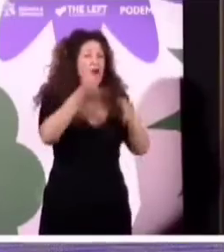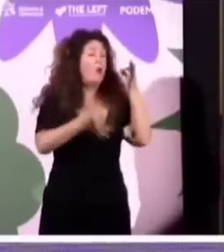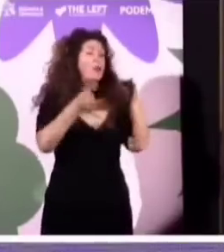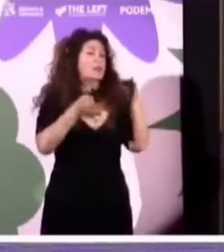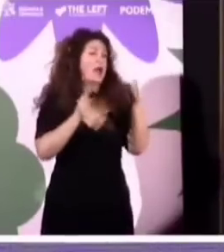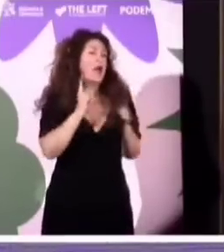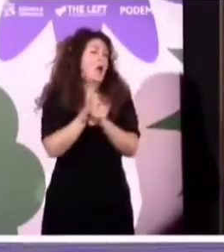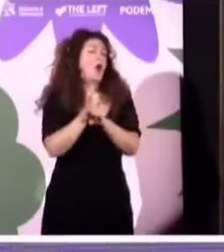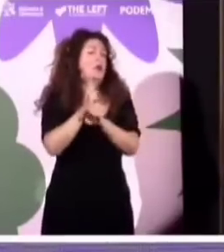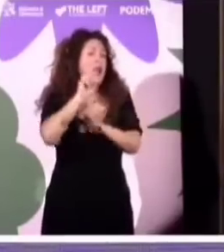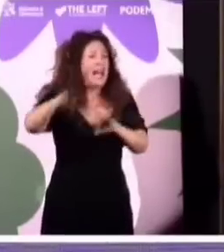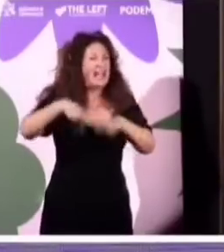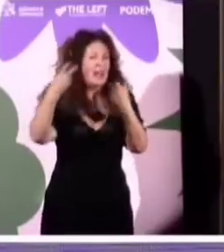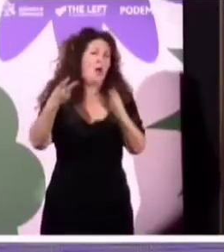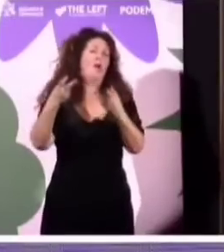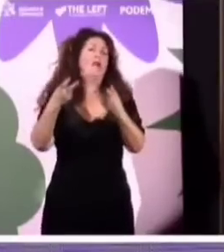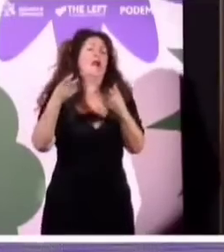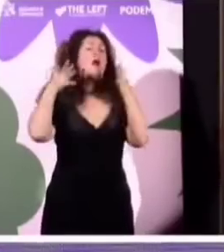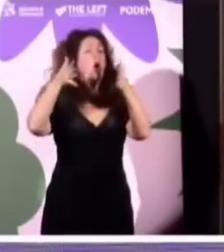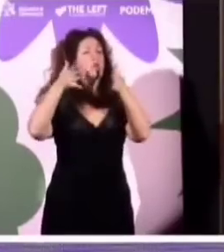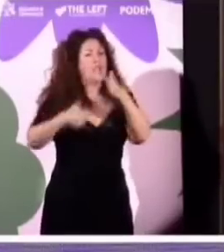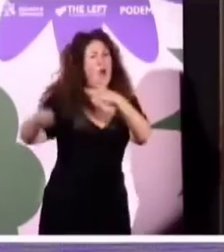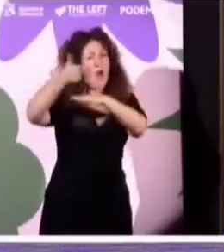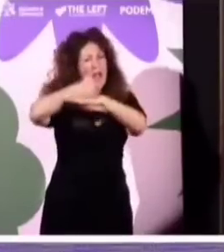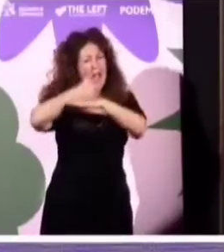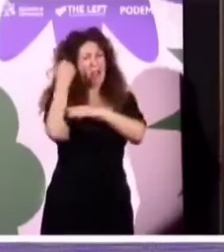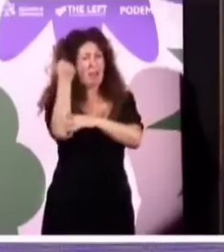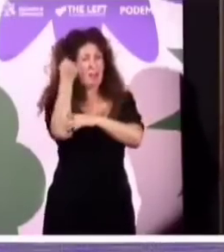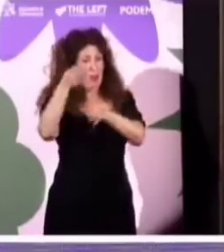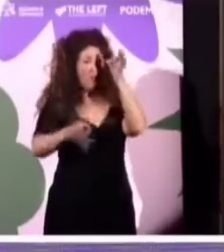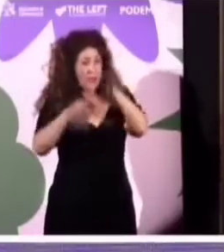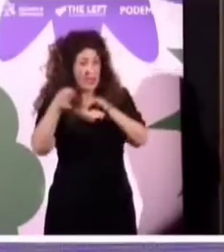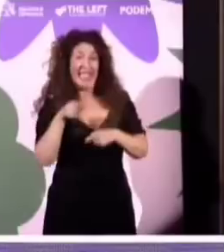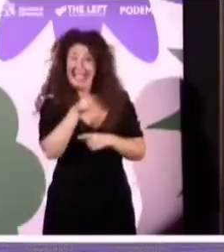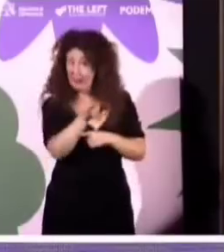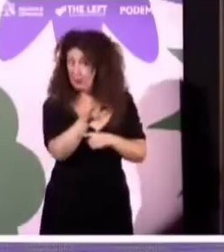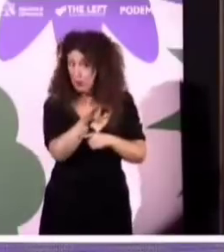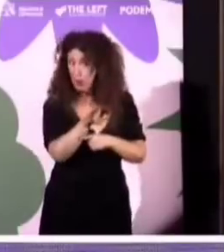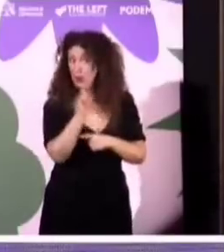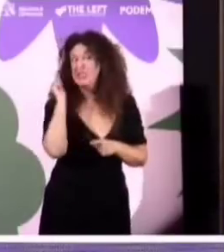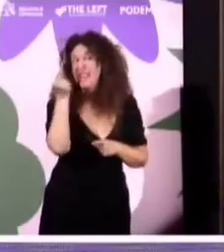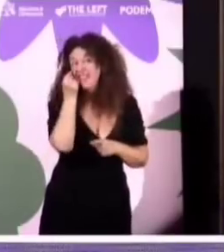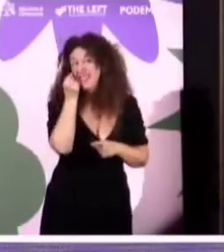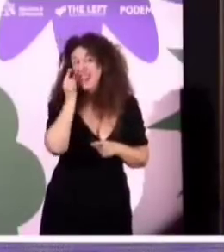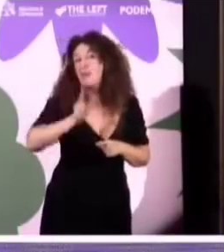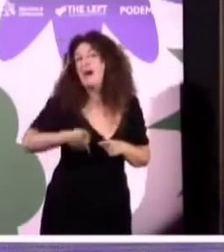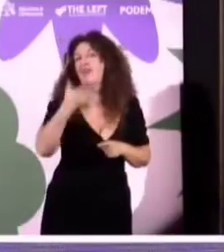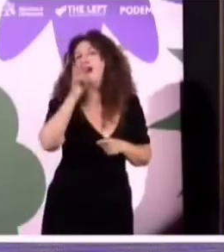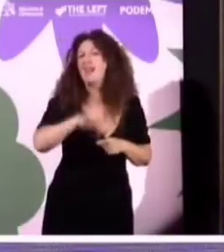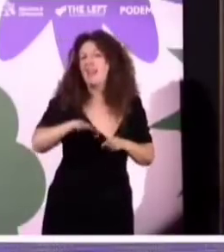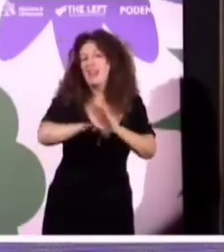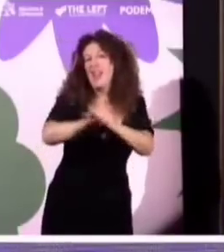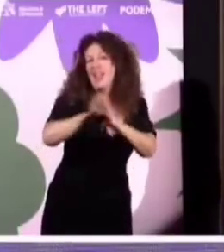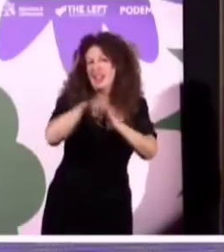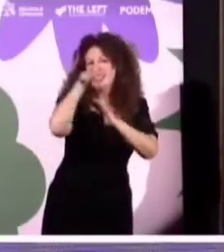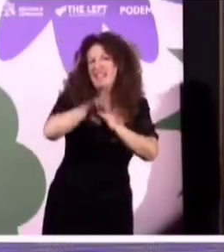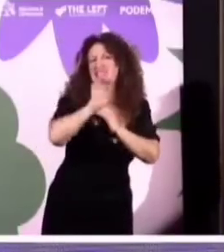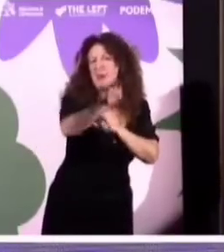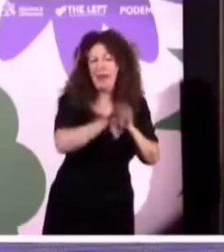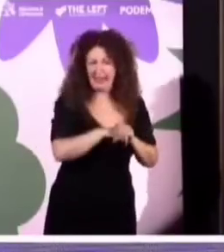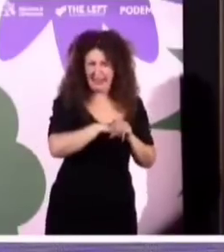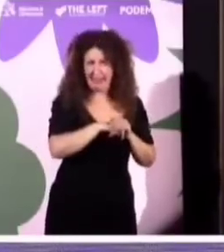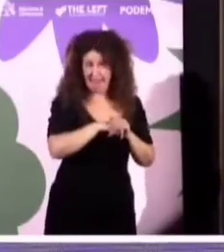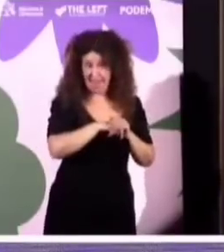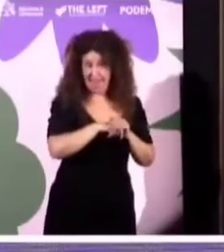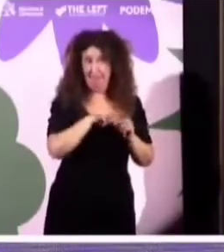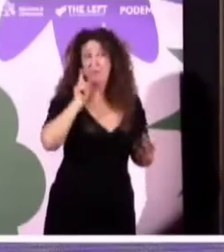del Consejo General del Poder Judicial y tú, galleguito, te enteras de quién manda en la derecha en este país. Que